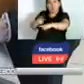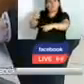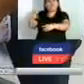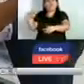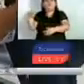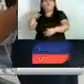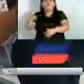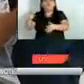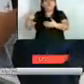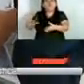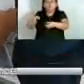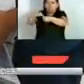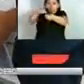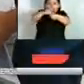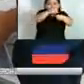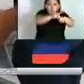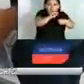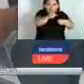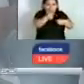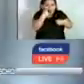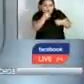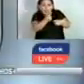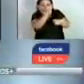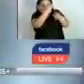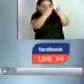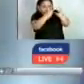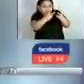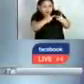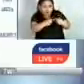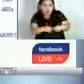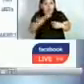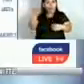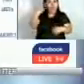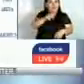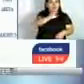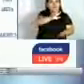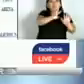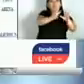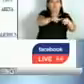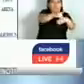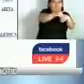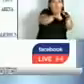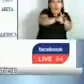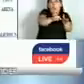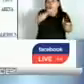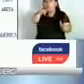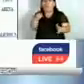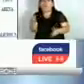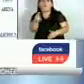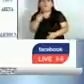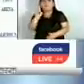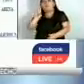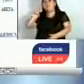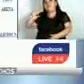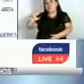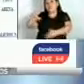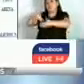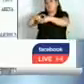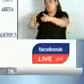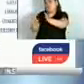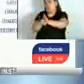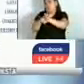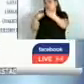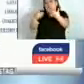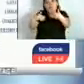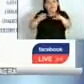ya que de acuerdo a los resultados parciales del escrutinio preliminar, pasan de 37 a 13 diputados en la nueva legislatura y perderán casi